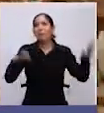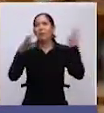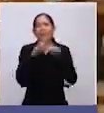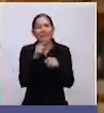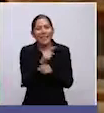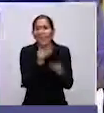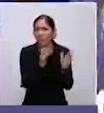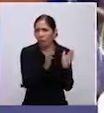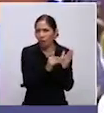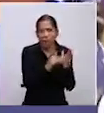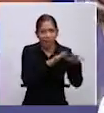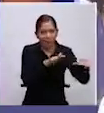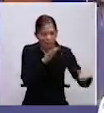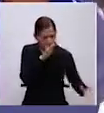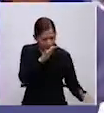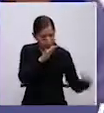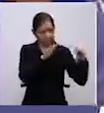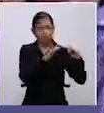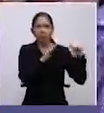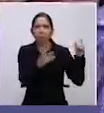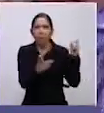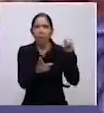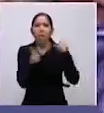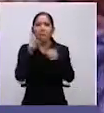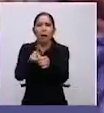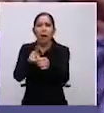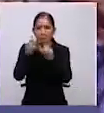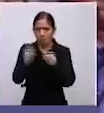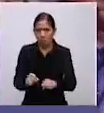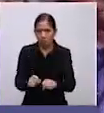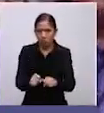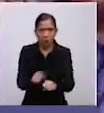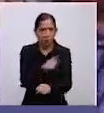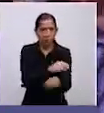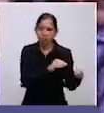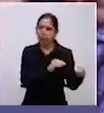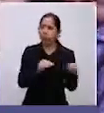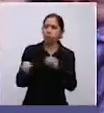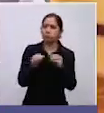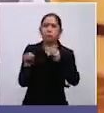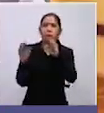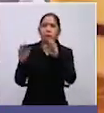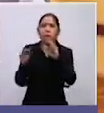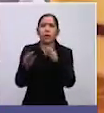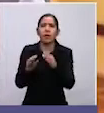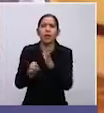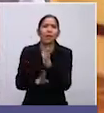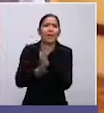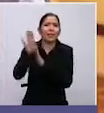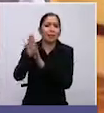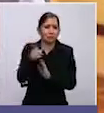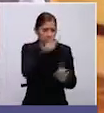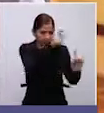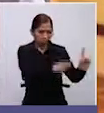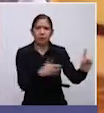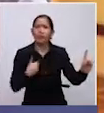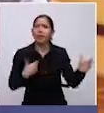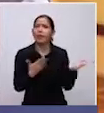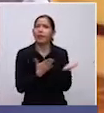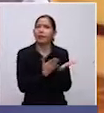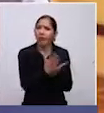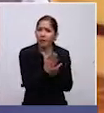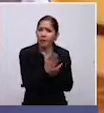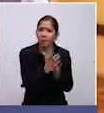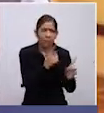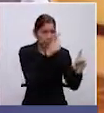falta, integrarlos de manera tal que sean actores de desarrollos, sujetos de derechos, y por qué no, sujetos